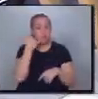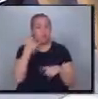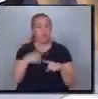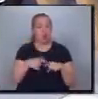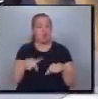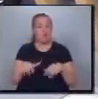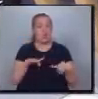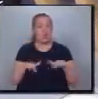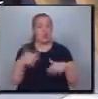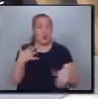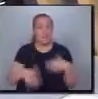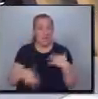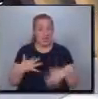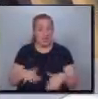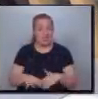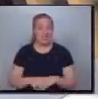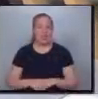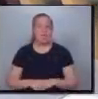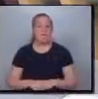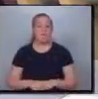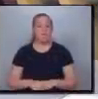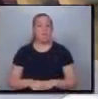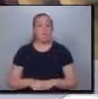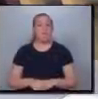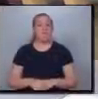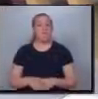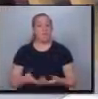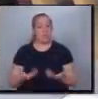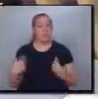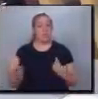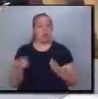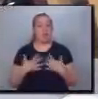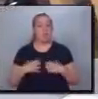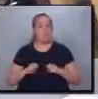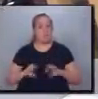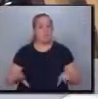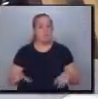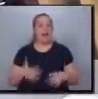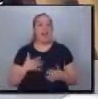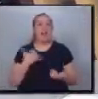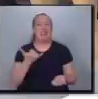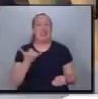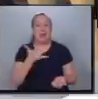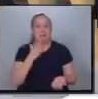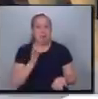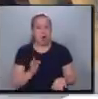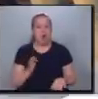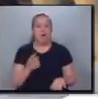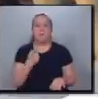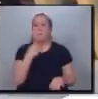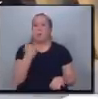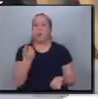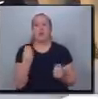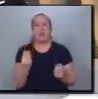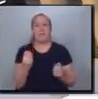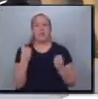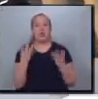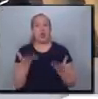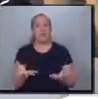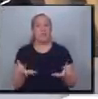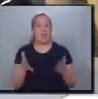obviamente de emergencia y que nos sensibiliza a todos, sobre todo los que somos papás. ¿Qué pasó? ¿Cómo están los chicos,